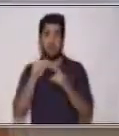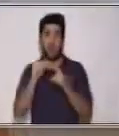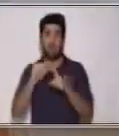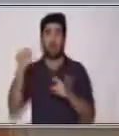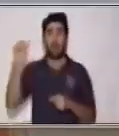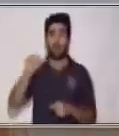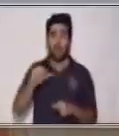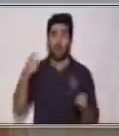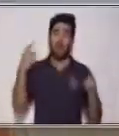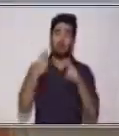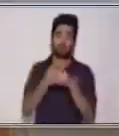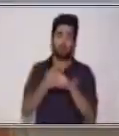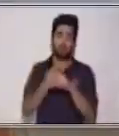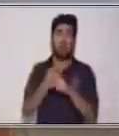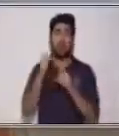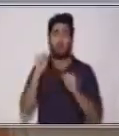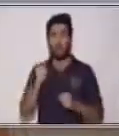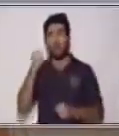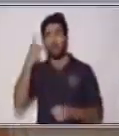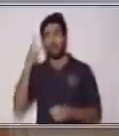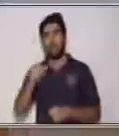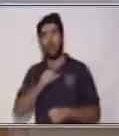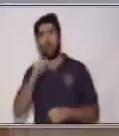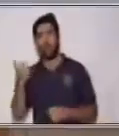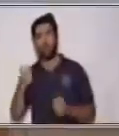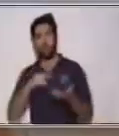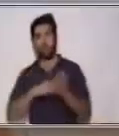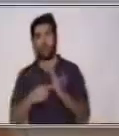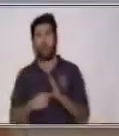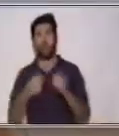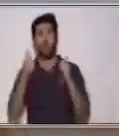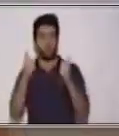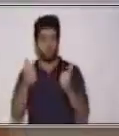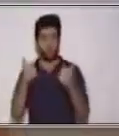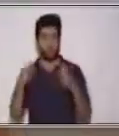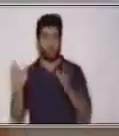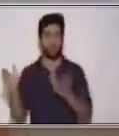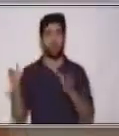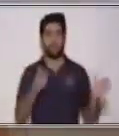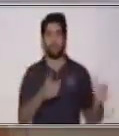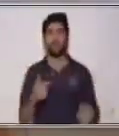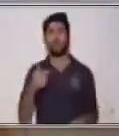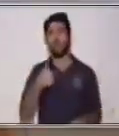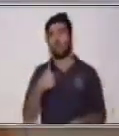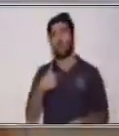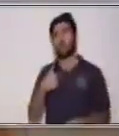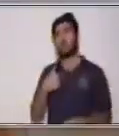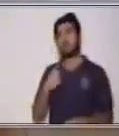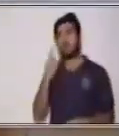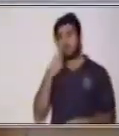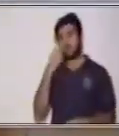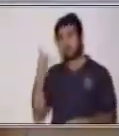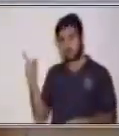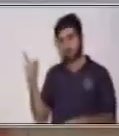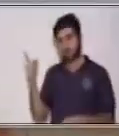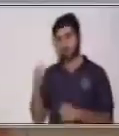podría expresarse en otro significado. Muy bien. Entonces te recomiendo que